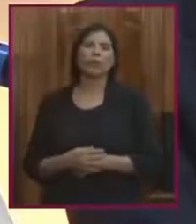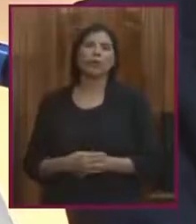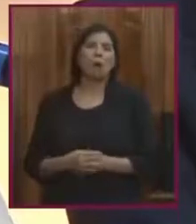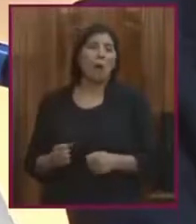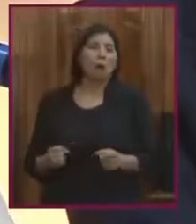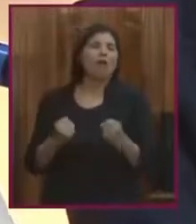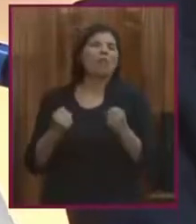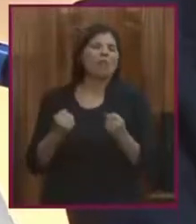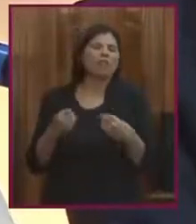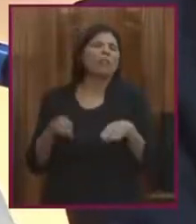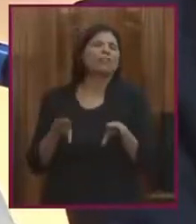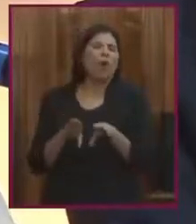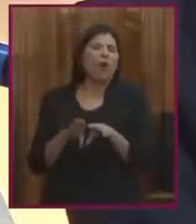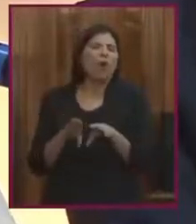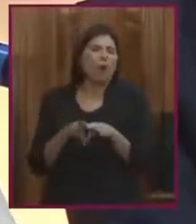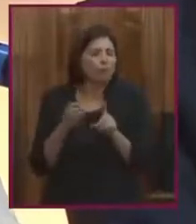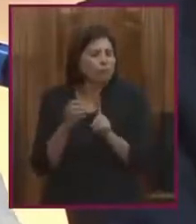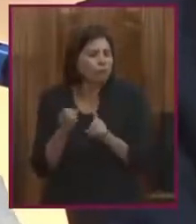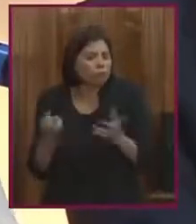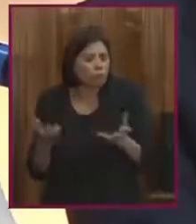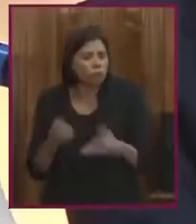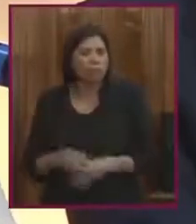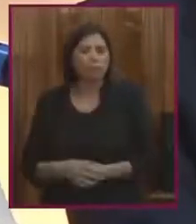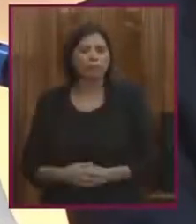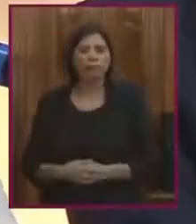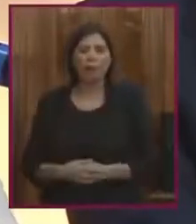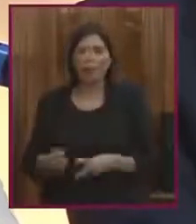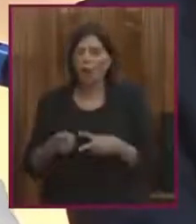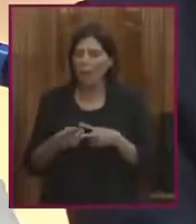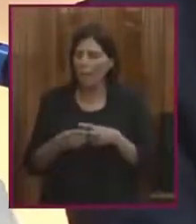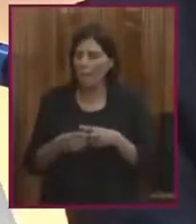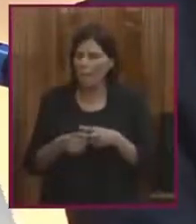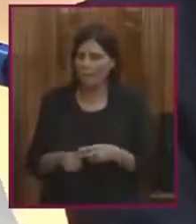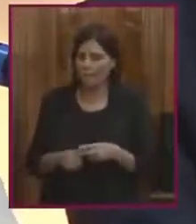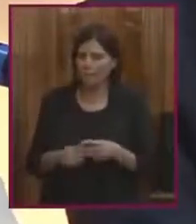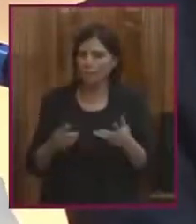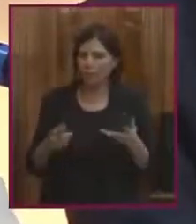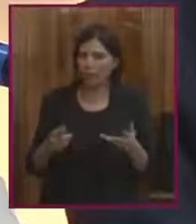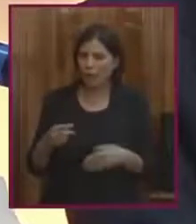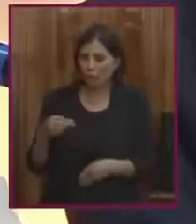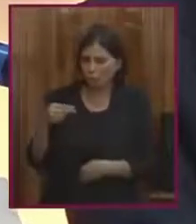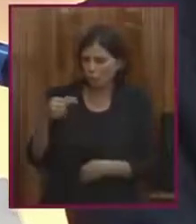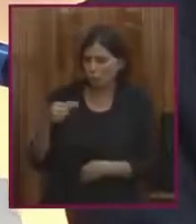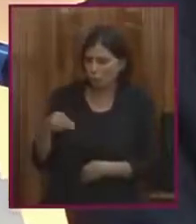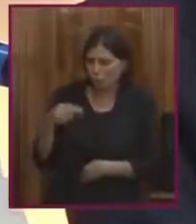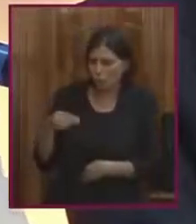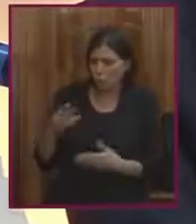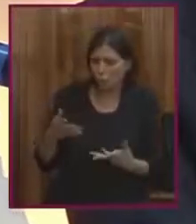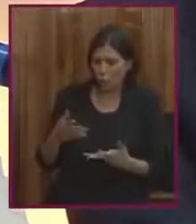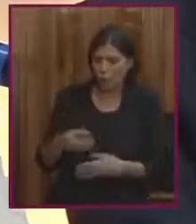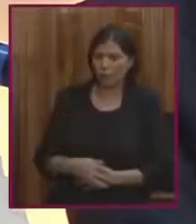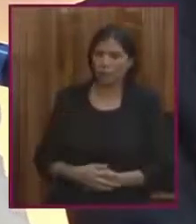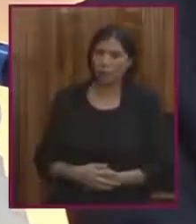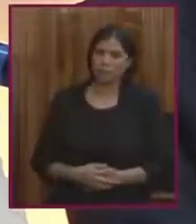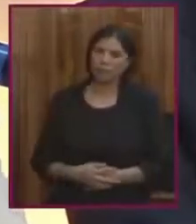fuerzas, empezaron autodefiniéndose, autorrefiriendo su